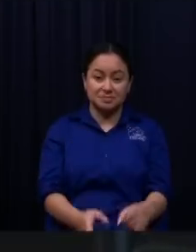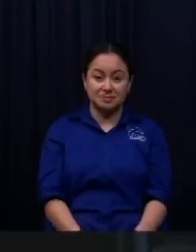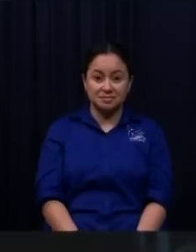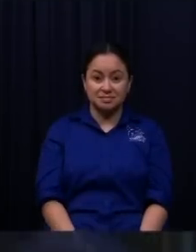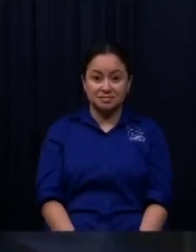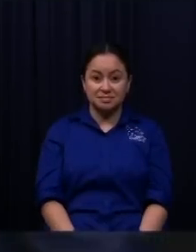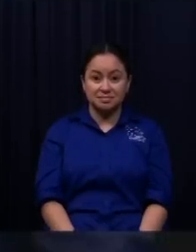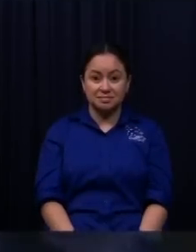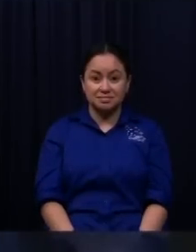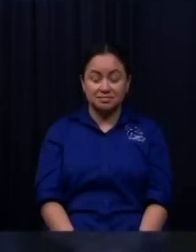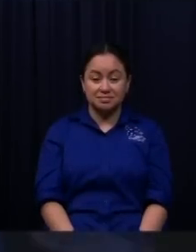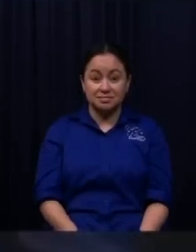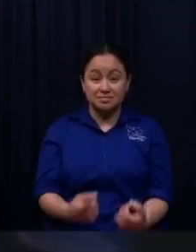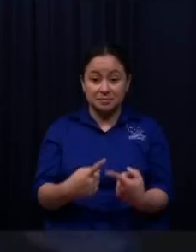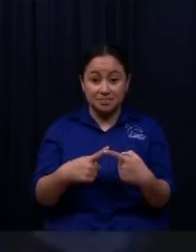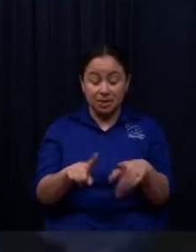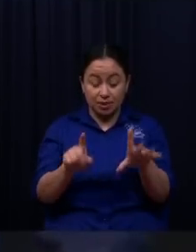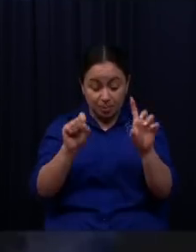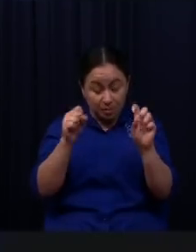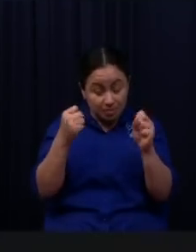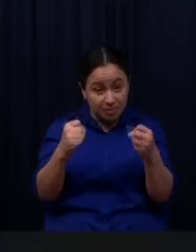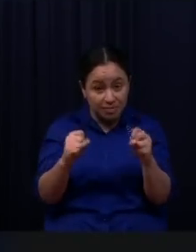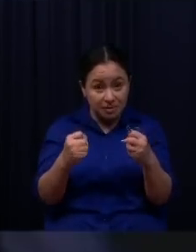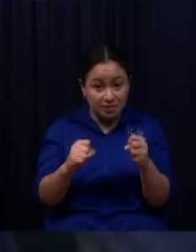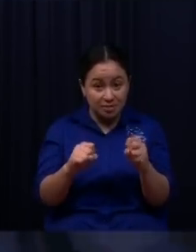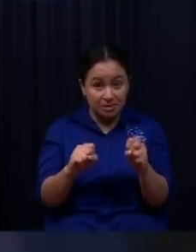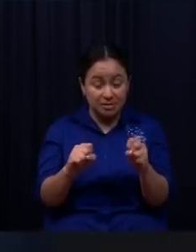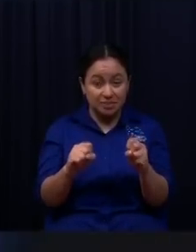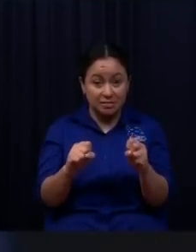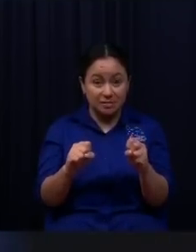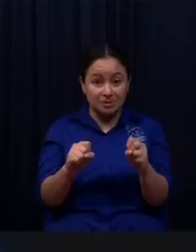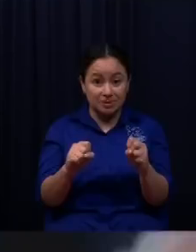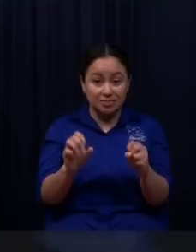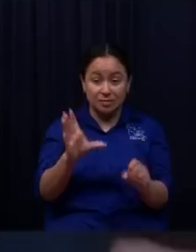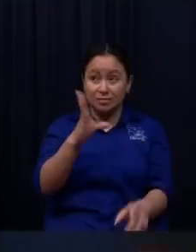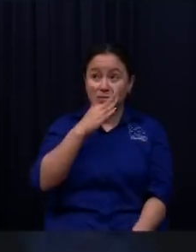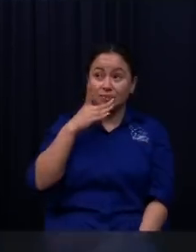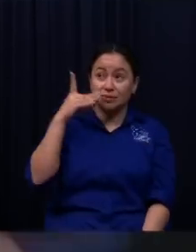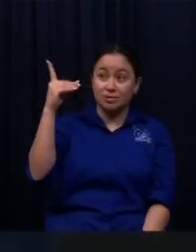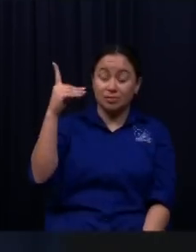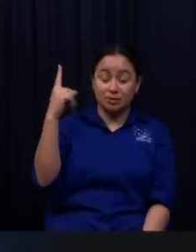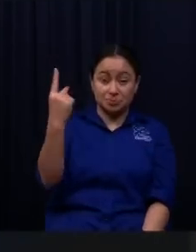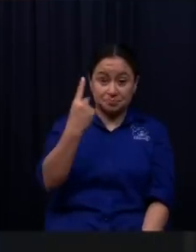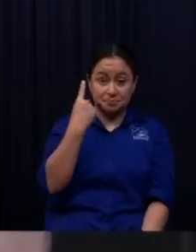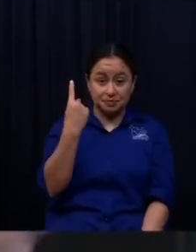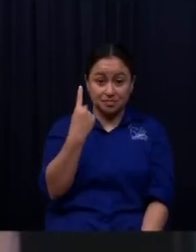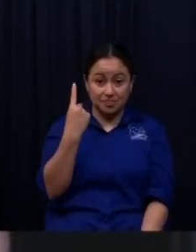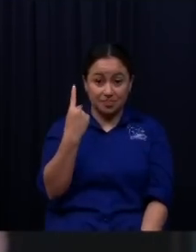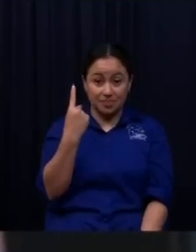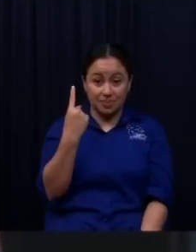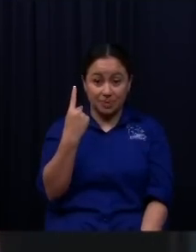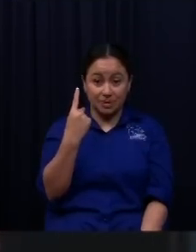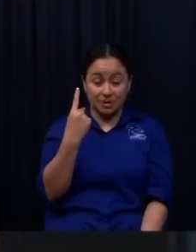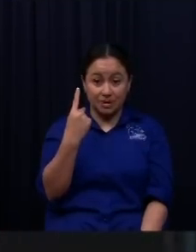Pero para crear, como solo había Él, lo primero que tuvo que crear fue un